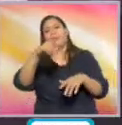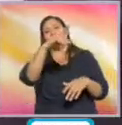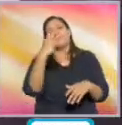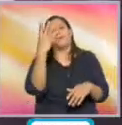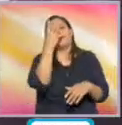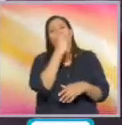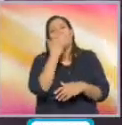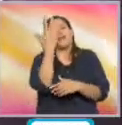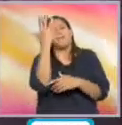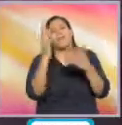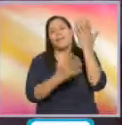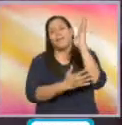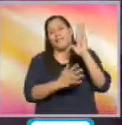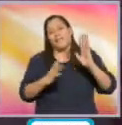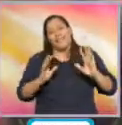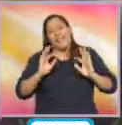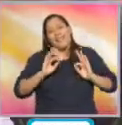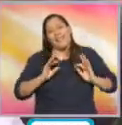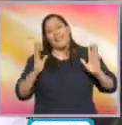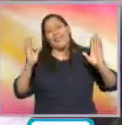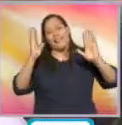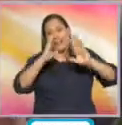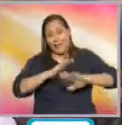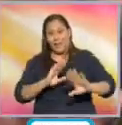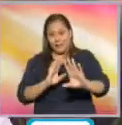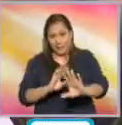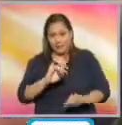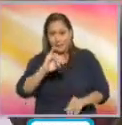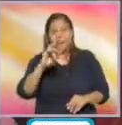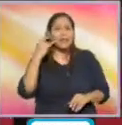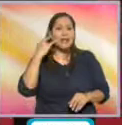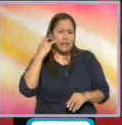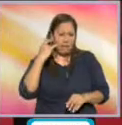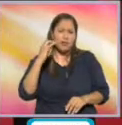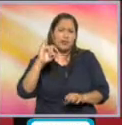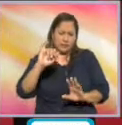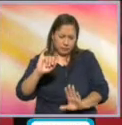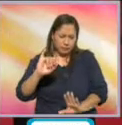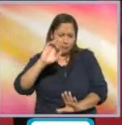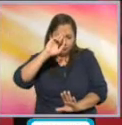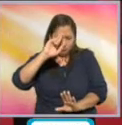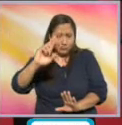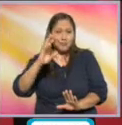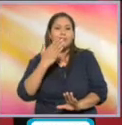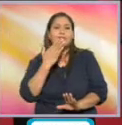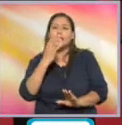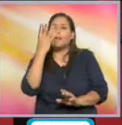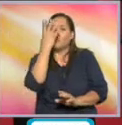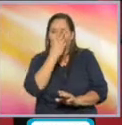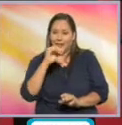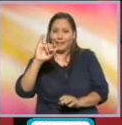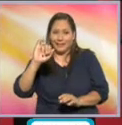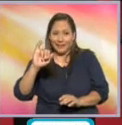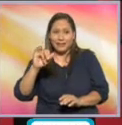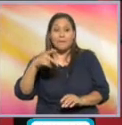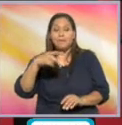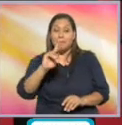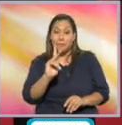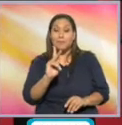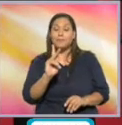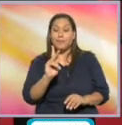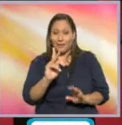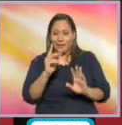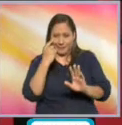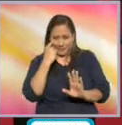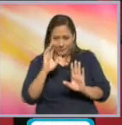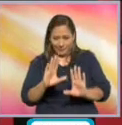vista. claro. No Vamos. no quiero decir que California no tenga encantos, No, pero tiene lo suyito. tendrá lo suyito, pero vamos a hacer